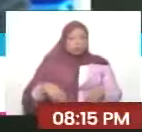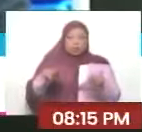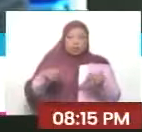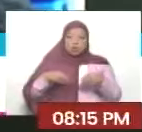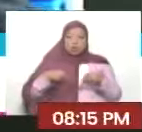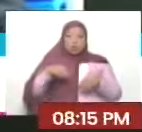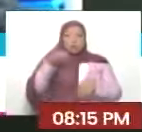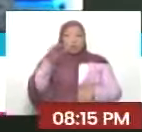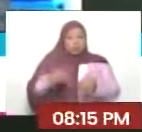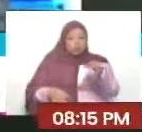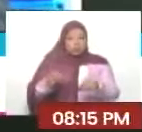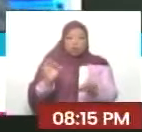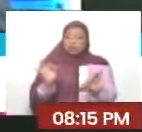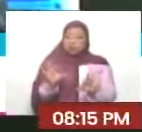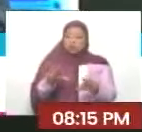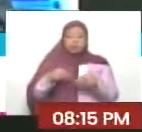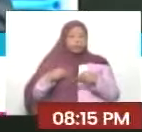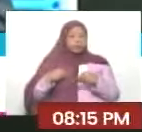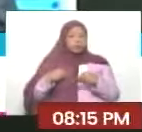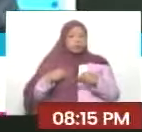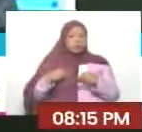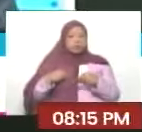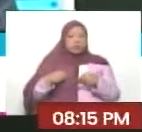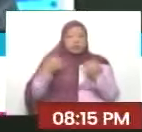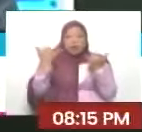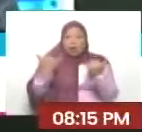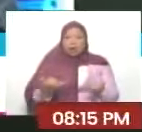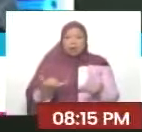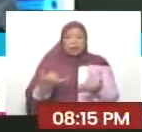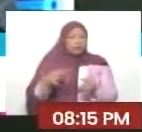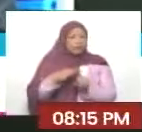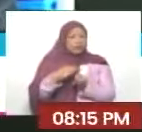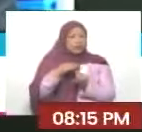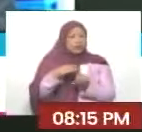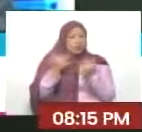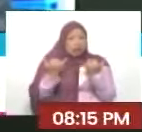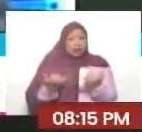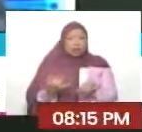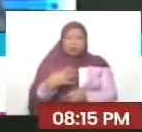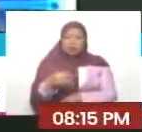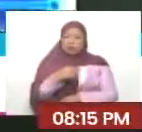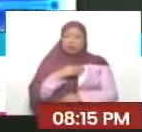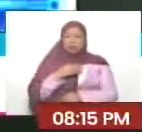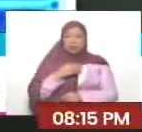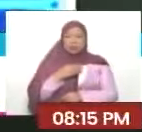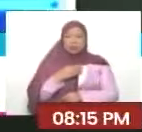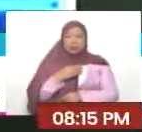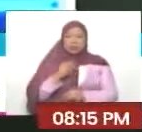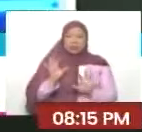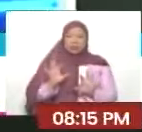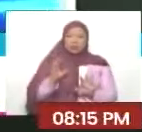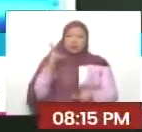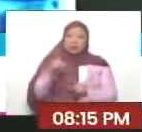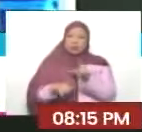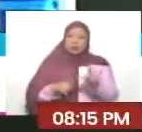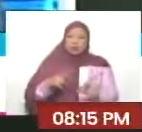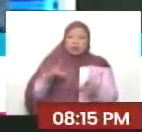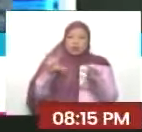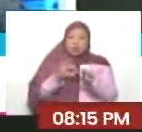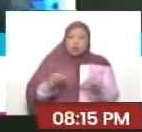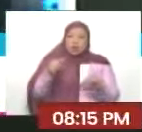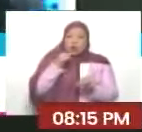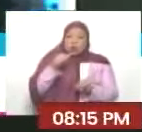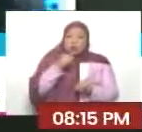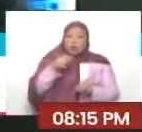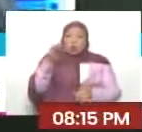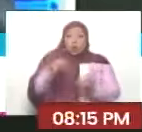colonialismo judicial de nadie. Y menos en este momento, que está la humanidad entera cuestionando a